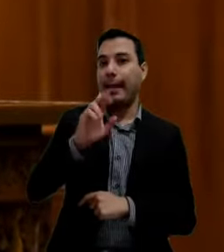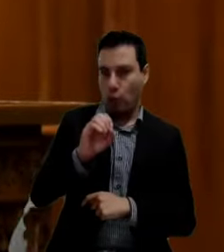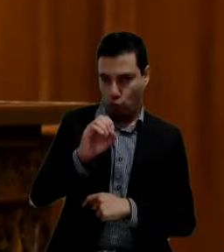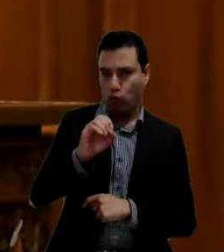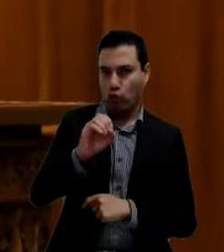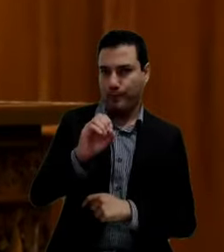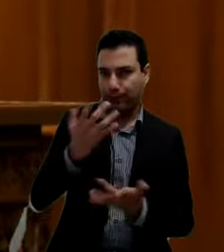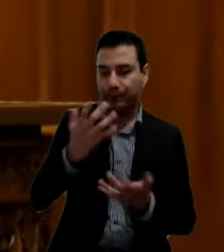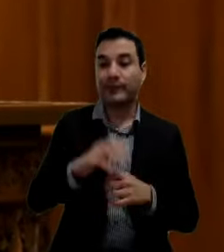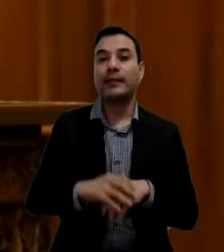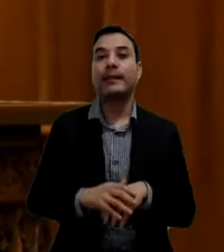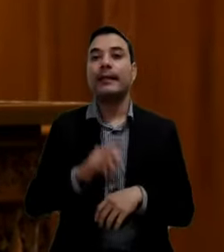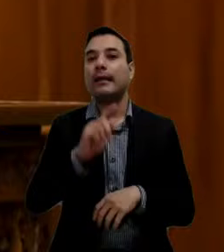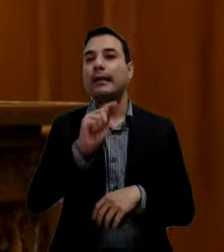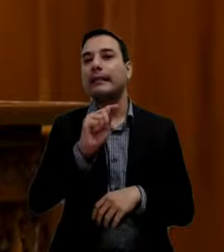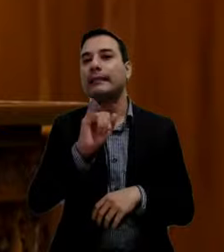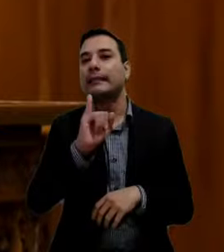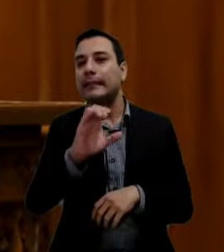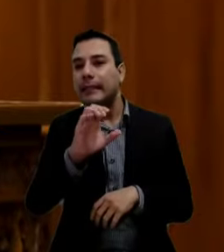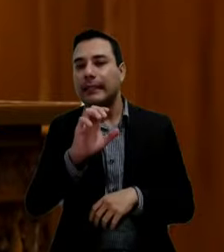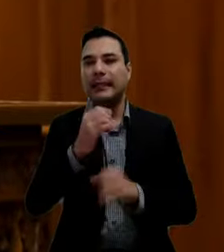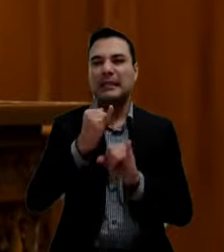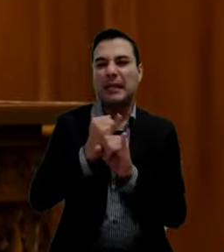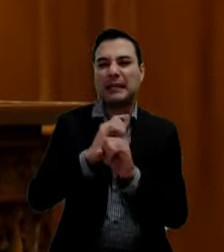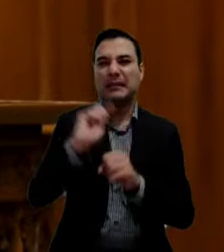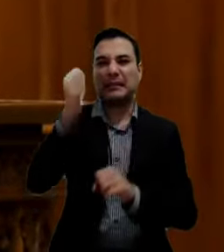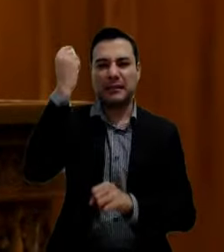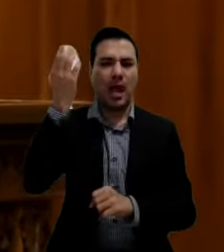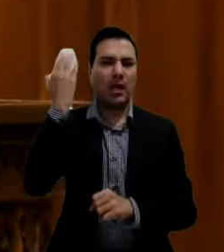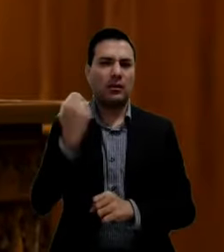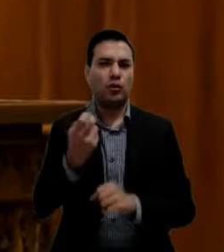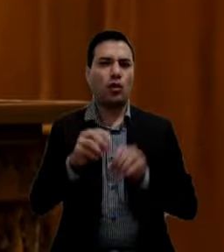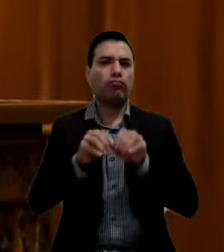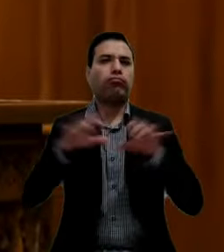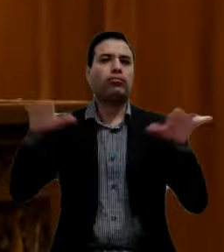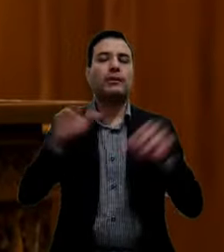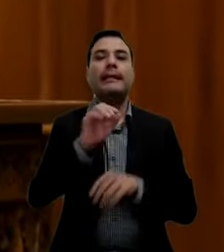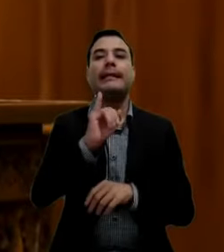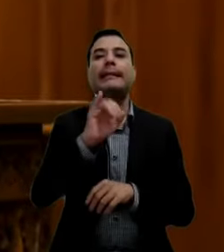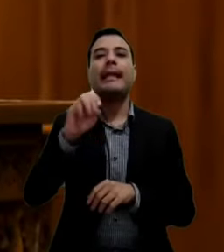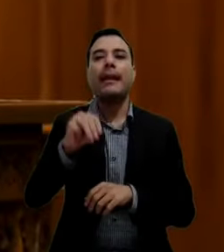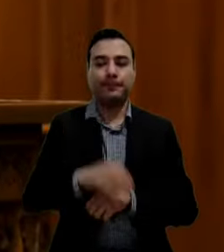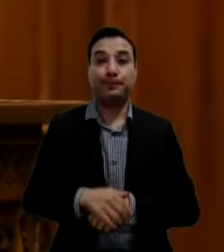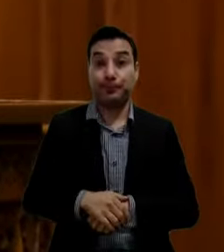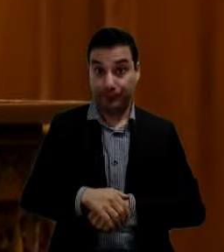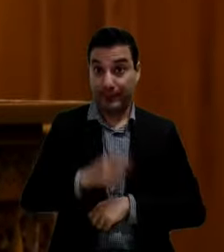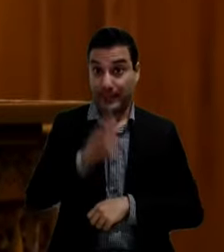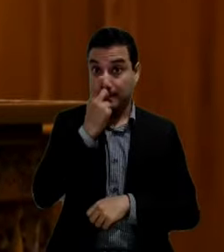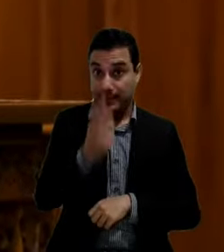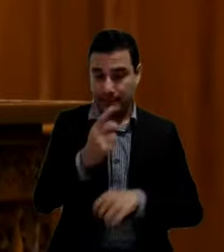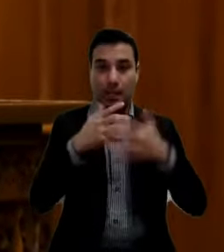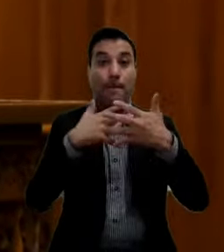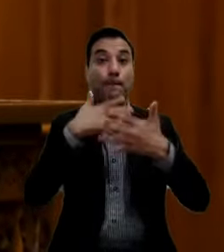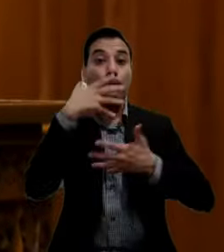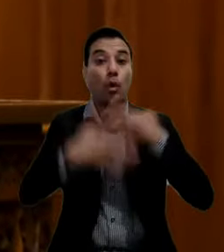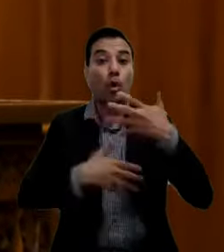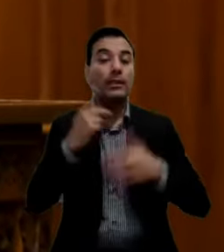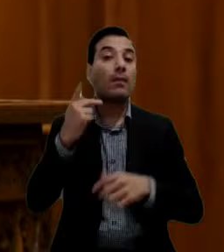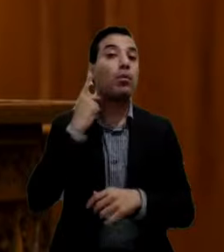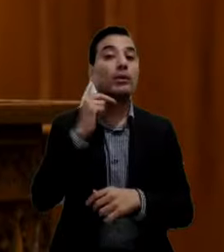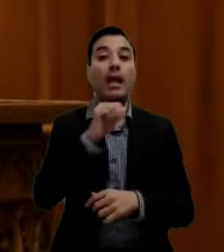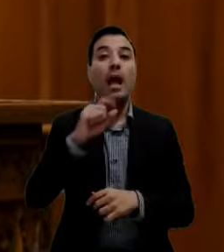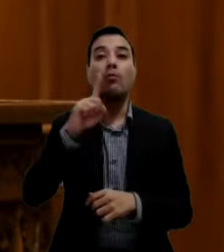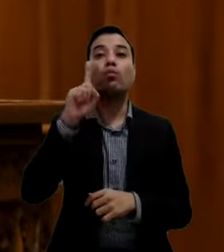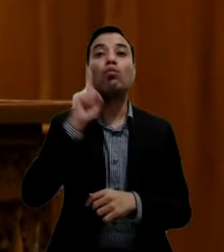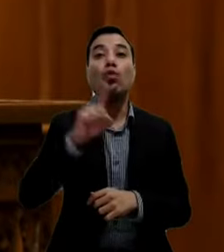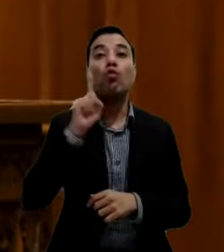de información y comunicación publicada por el IEM, la violencia política contra las mujeres en razón de género a través de las